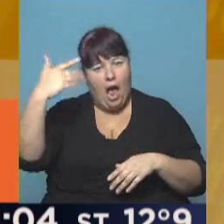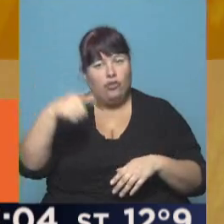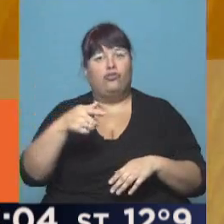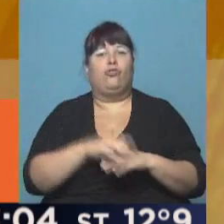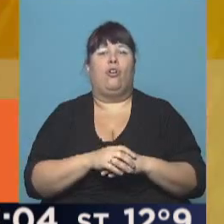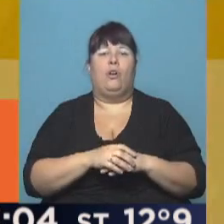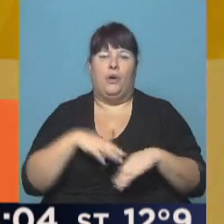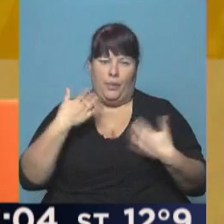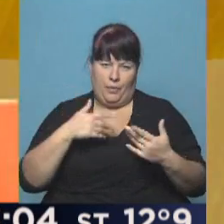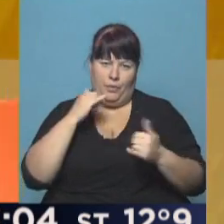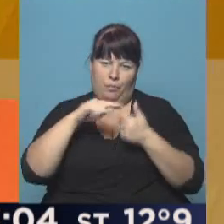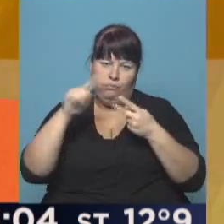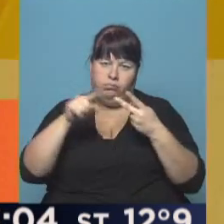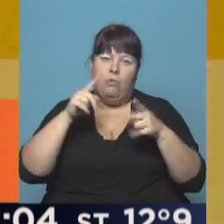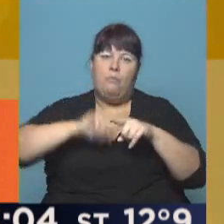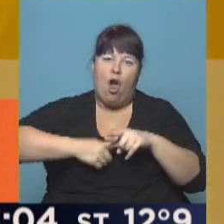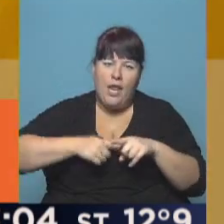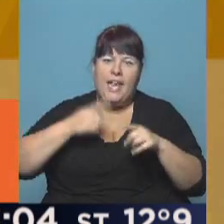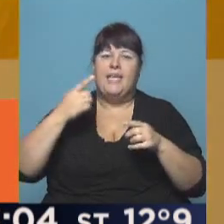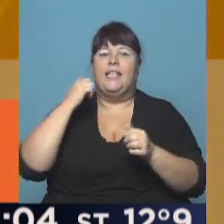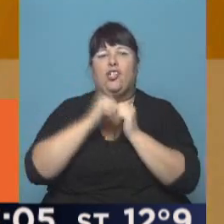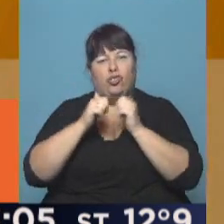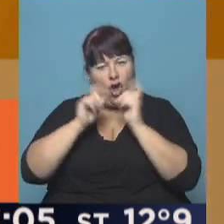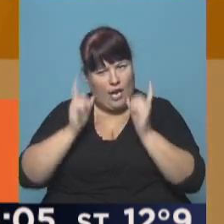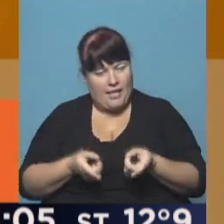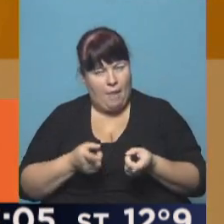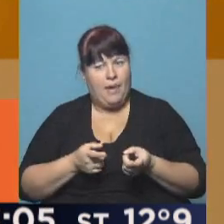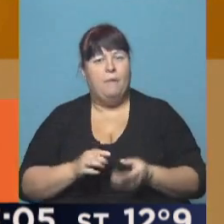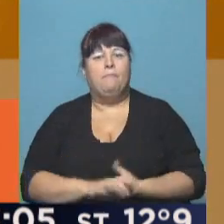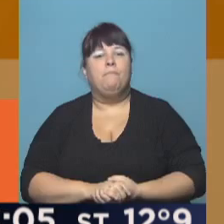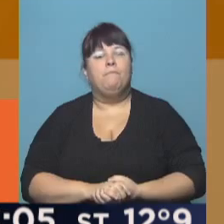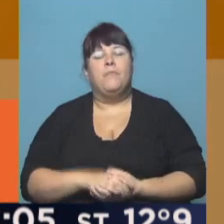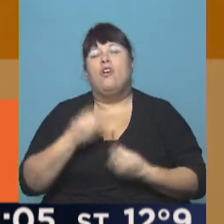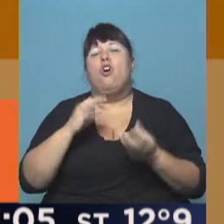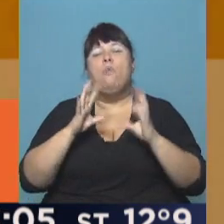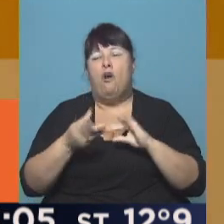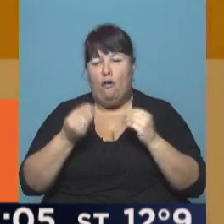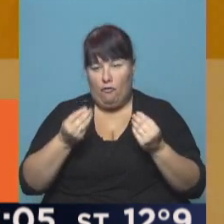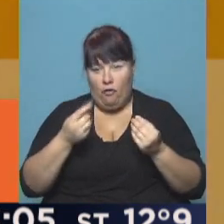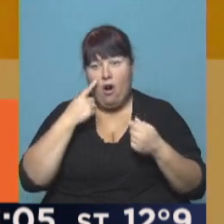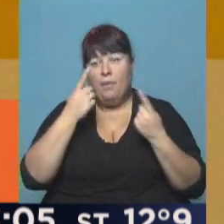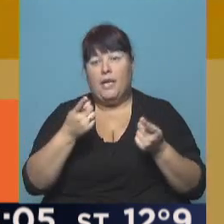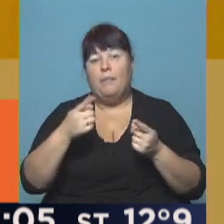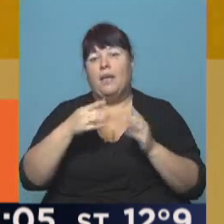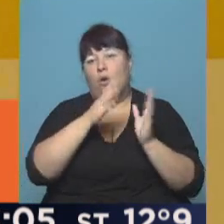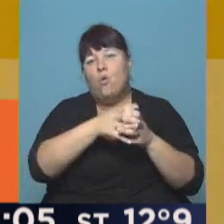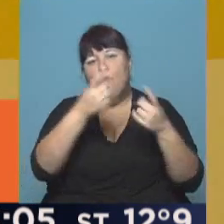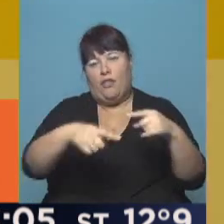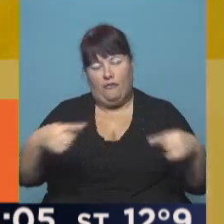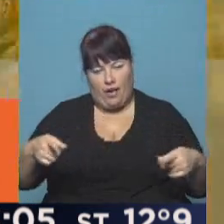con severas marcaciones en lo político y en lo histórico también, que se daban de la siguiente manera y a lo largo de los sectores.